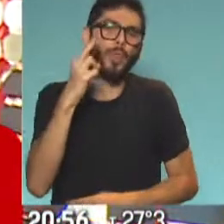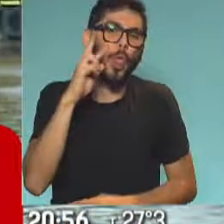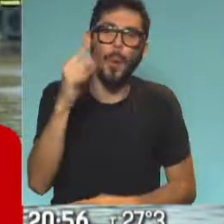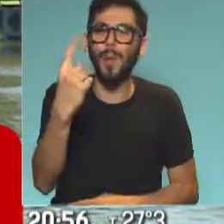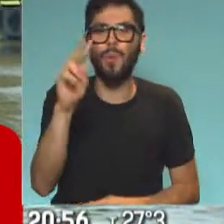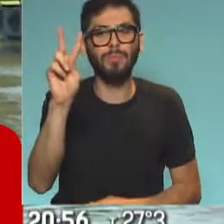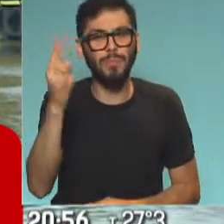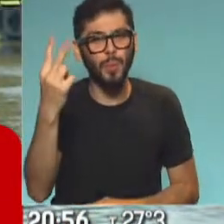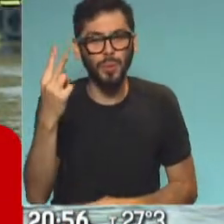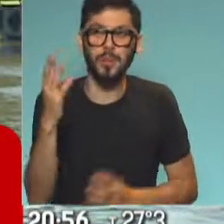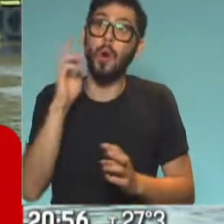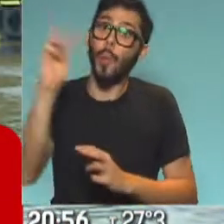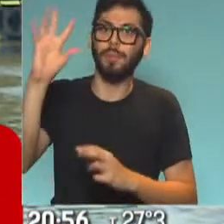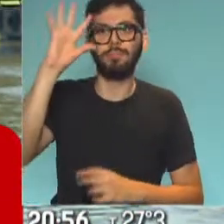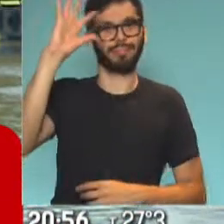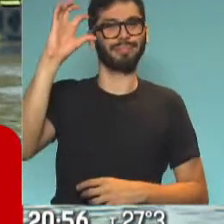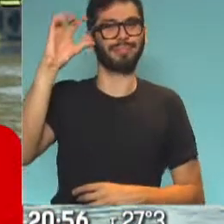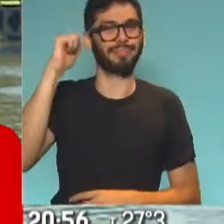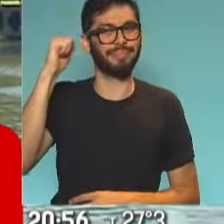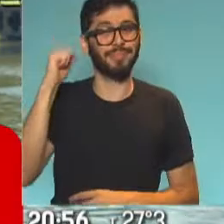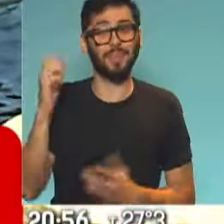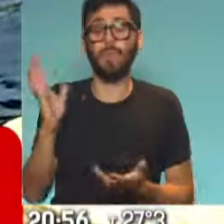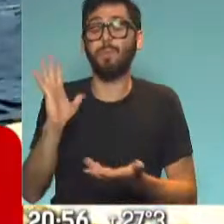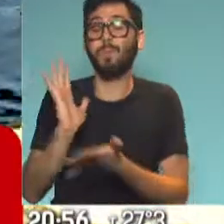2001. Y bueno, y dejó